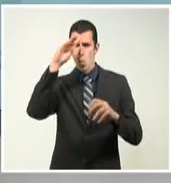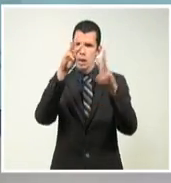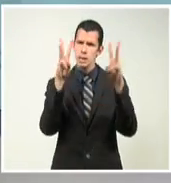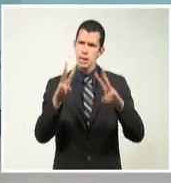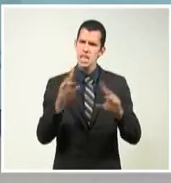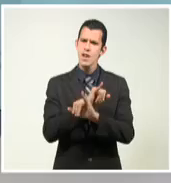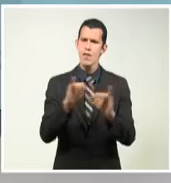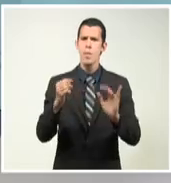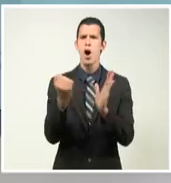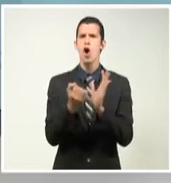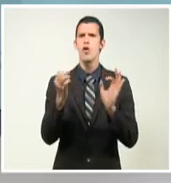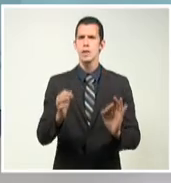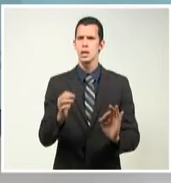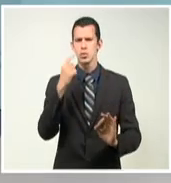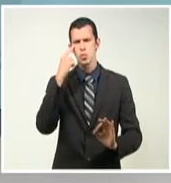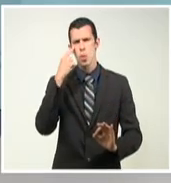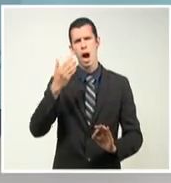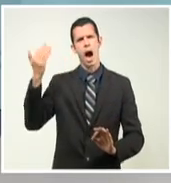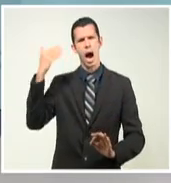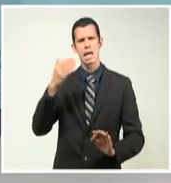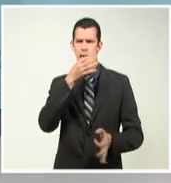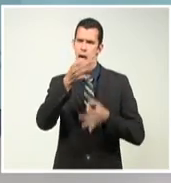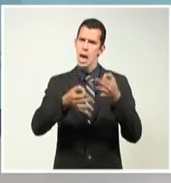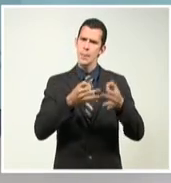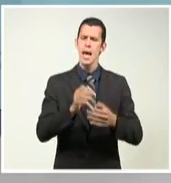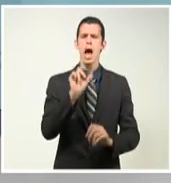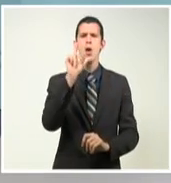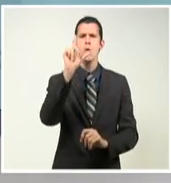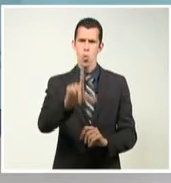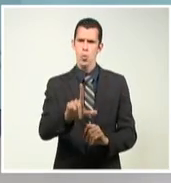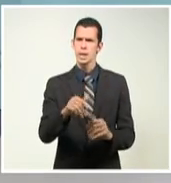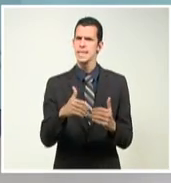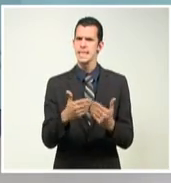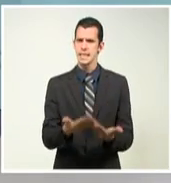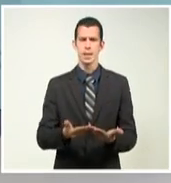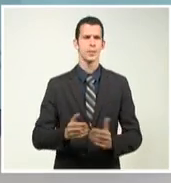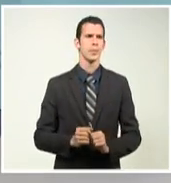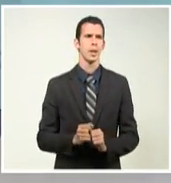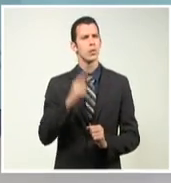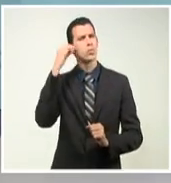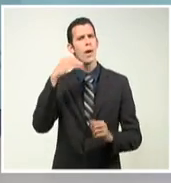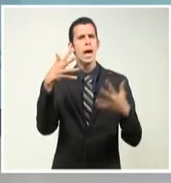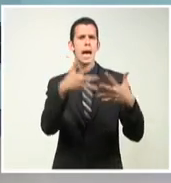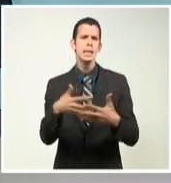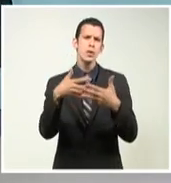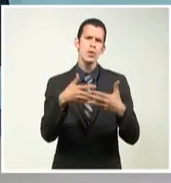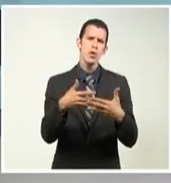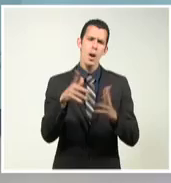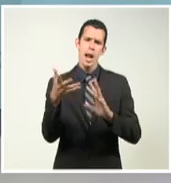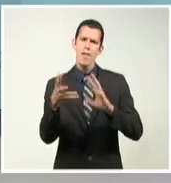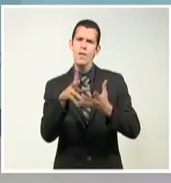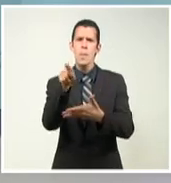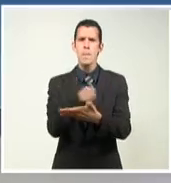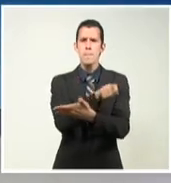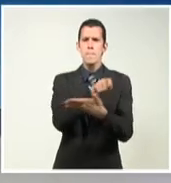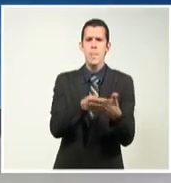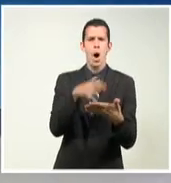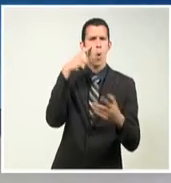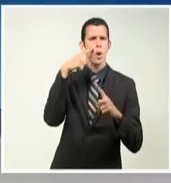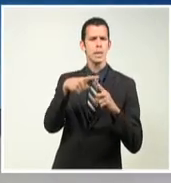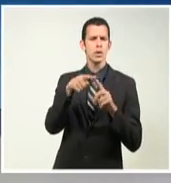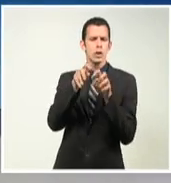tal vez el lunes, acerca de algunos de los antecedentes de la concepción del gobierno de los Estados Unidos, aquí aparecen, para penetrar